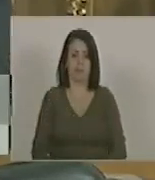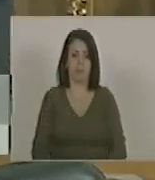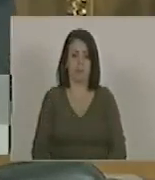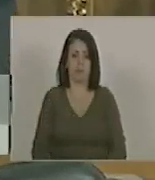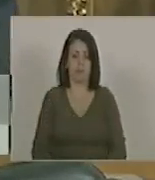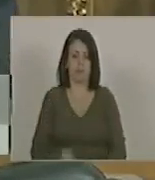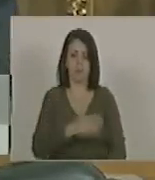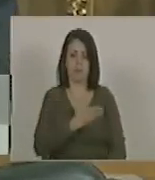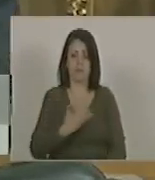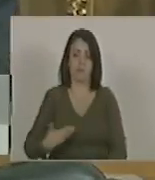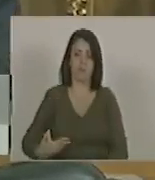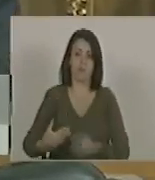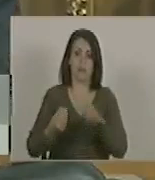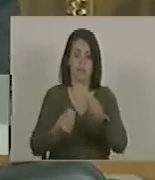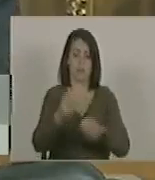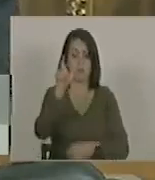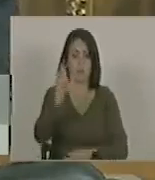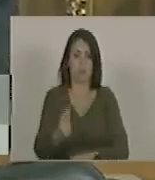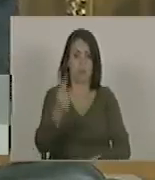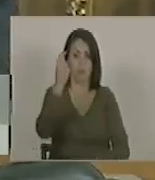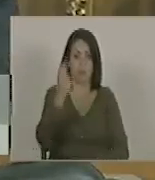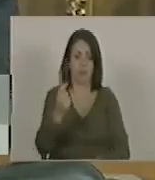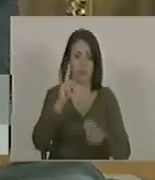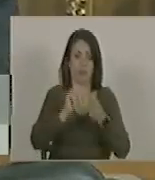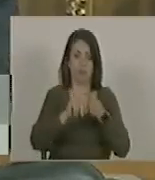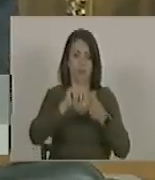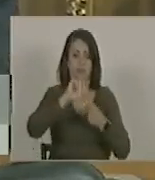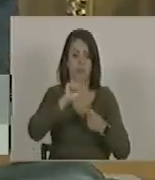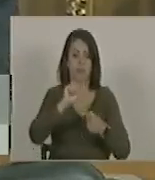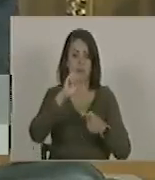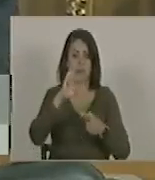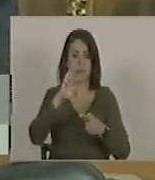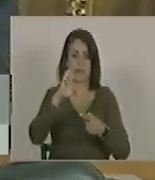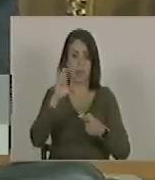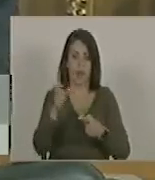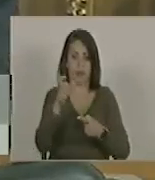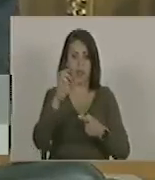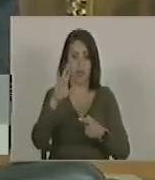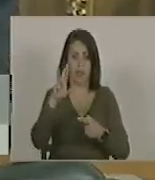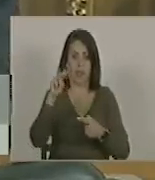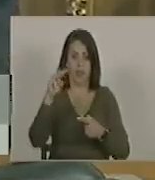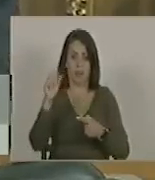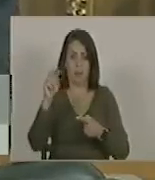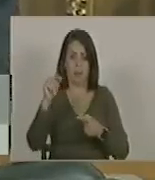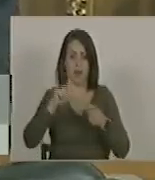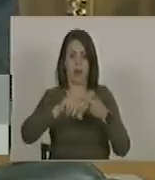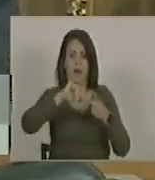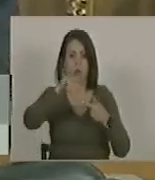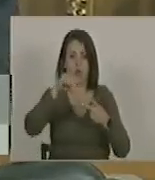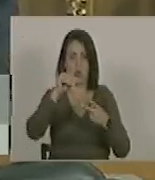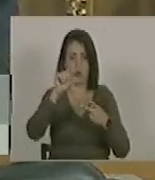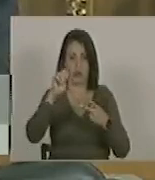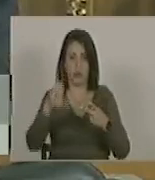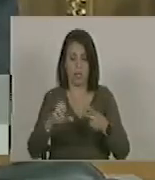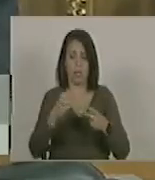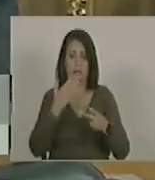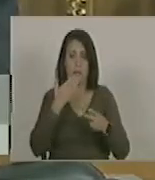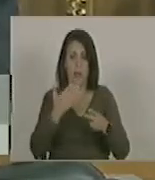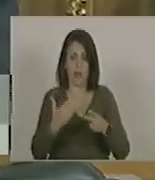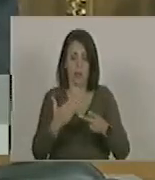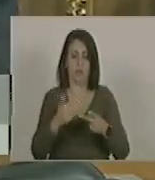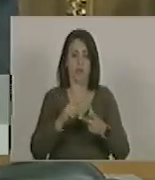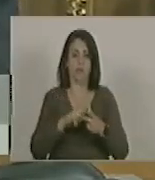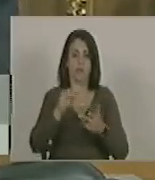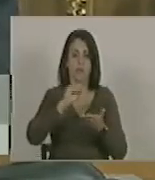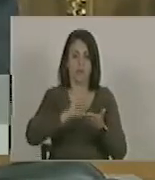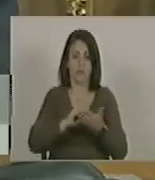El presidente otorgó el derecho de palabra a los diputados Hernán Escarrá y José Gregorio Correa. Seguidamente, el presidente solicitó